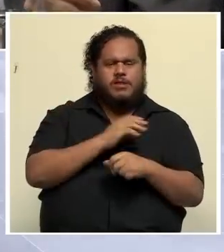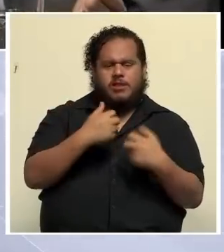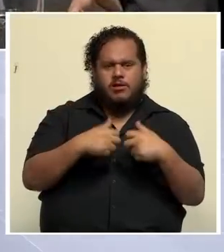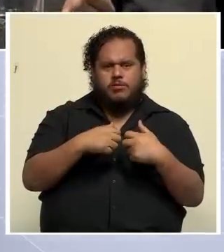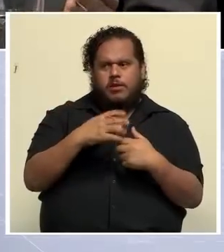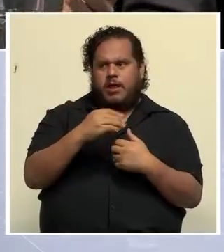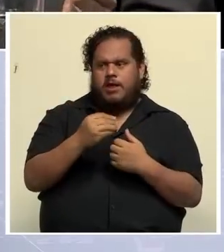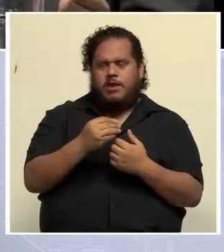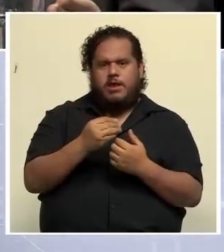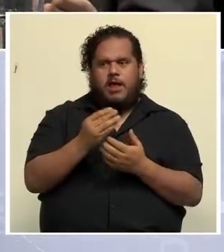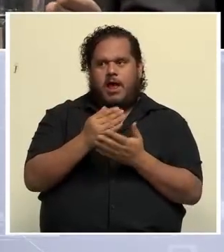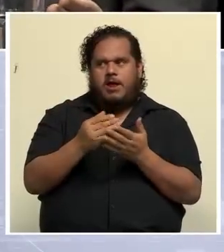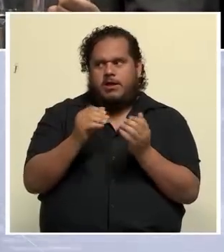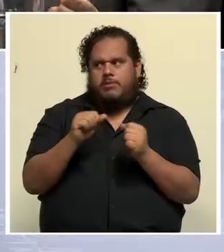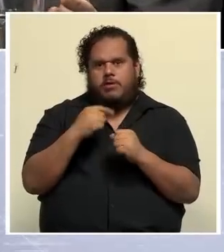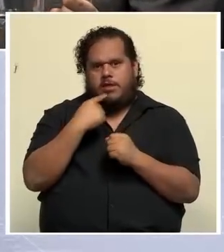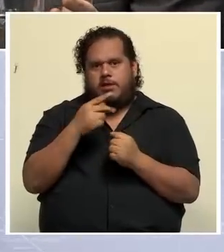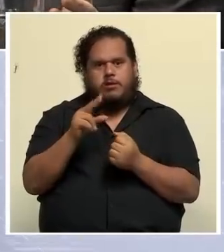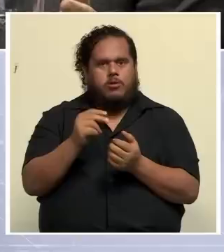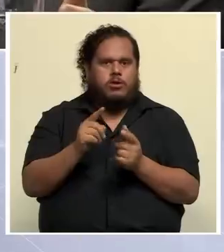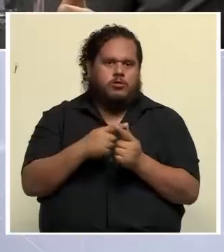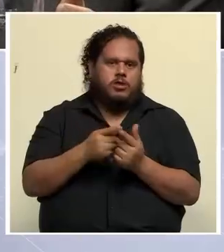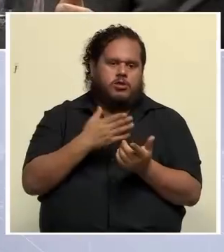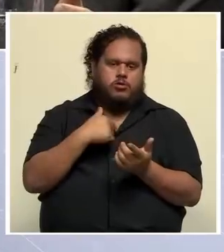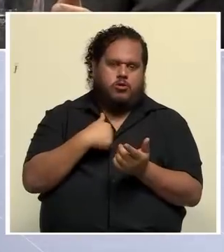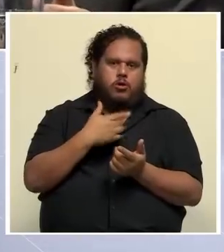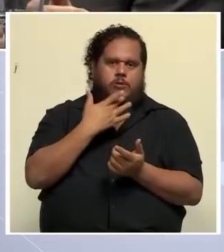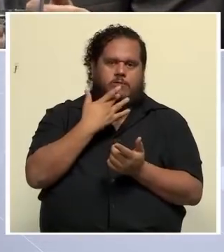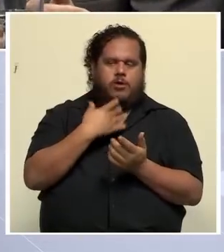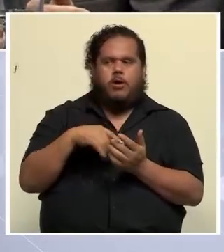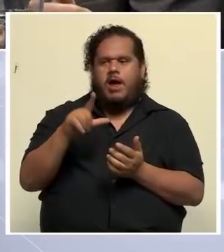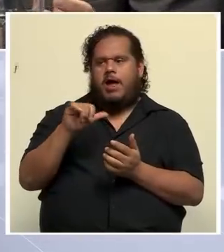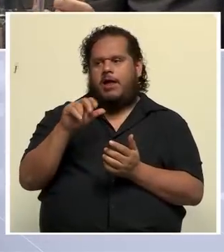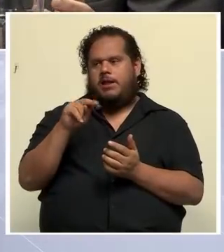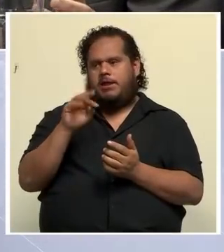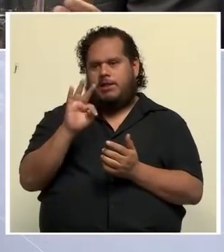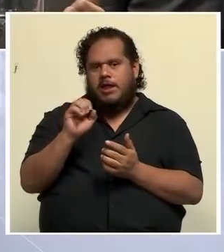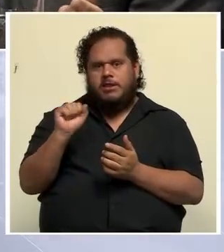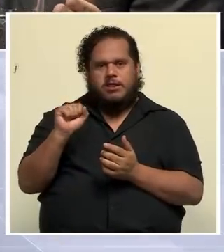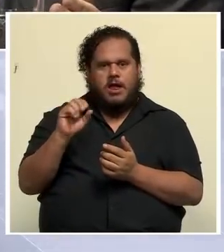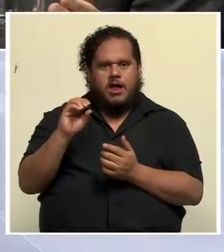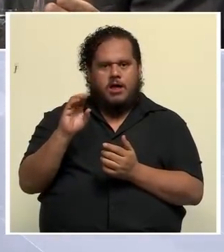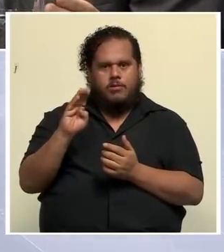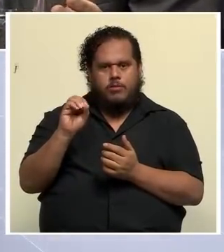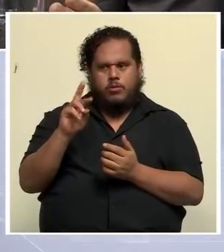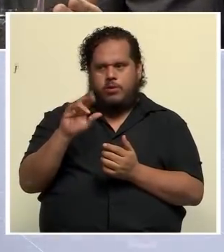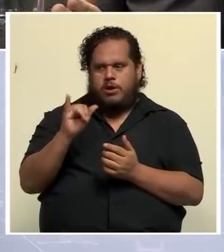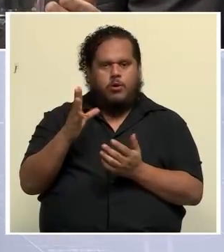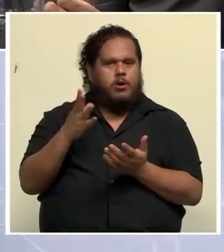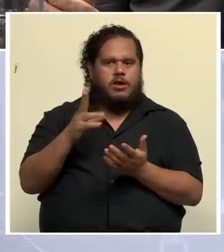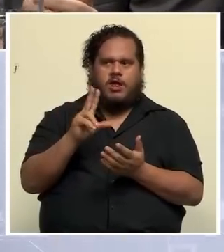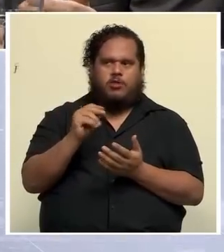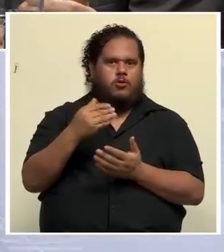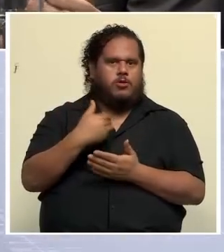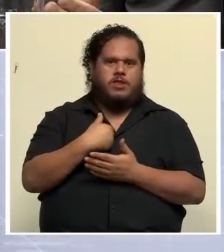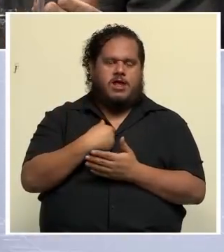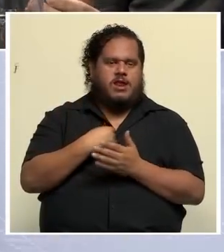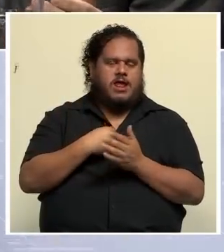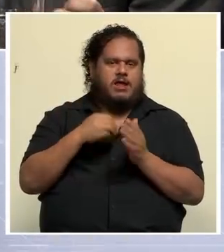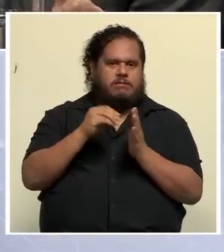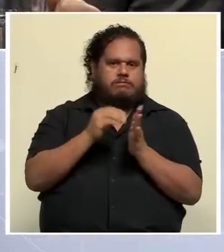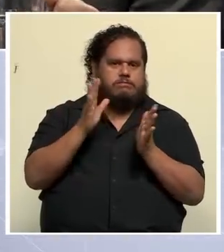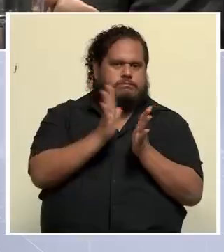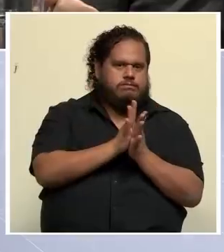y hay quien pueda decir, no, pues en ese caso prefiero a doña Linet Saborío, que está menos llena de